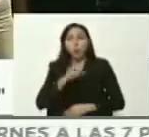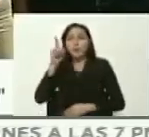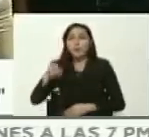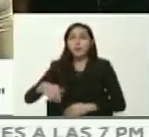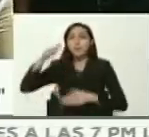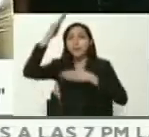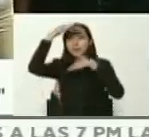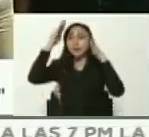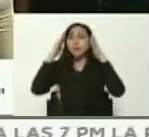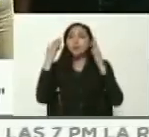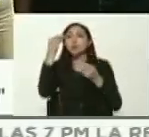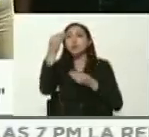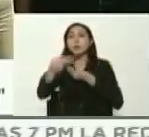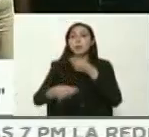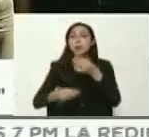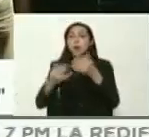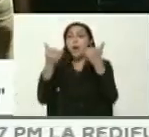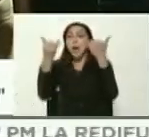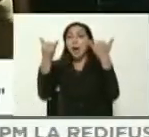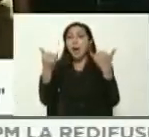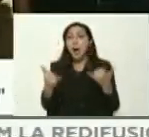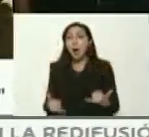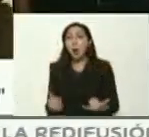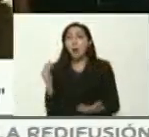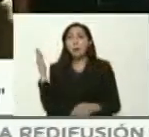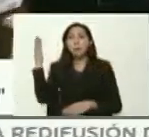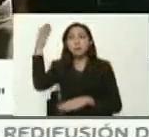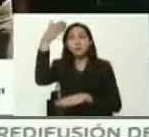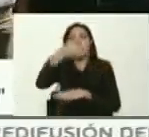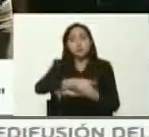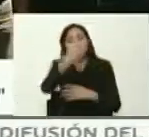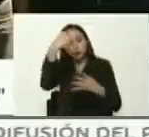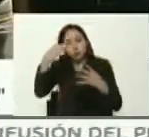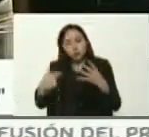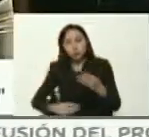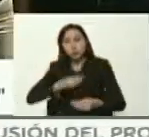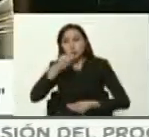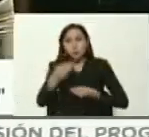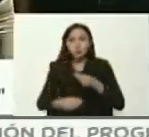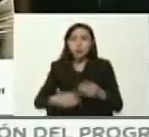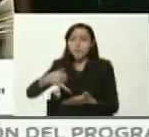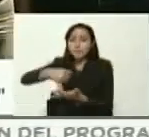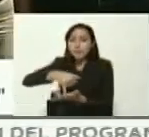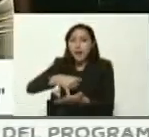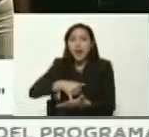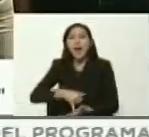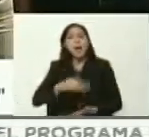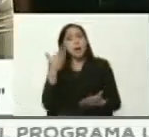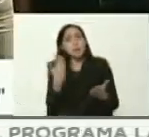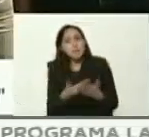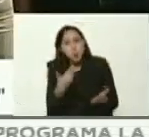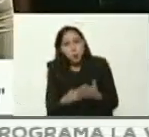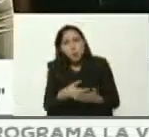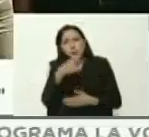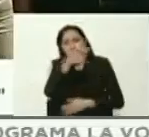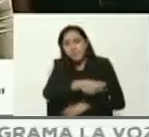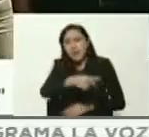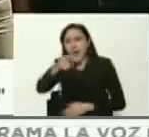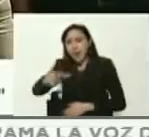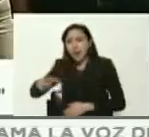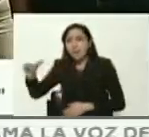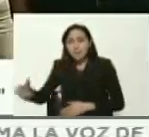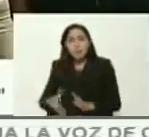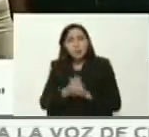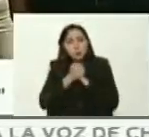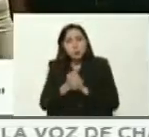atención que estamos dando, ahora pasemos a estos sectores de mayor vulnerabilidad en propuestas claras para que estos compañeros, estas